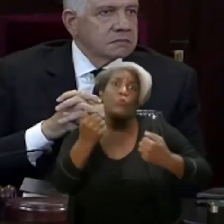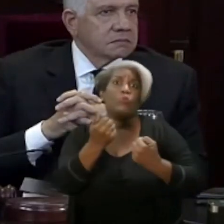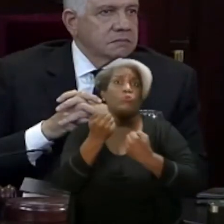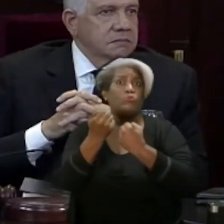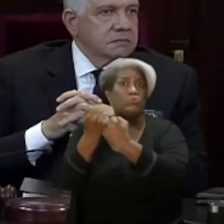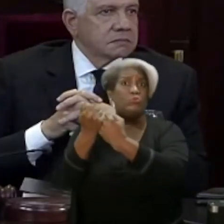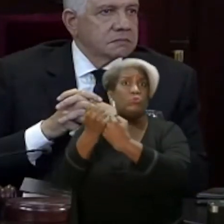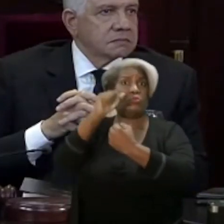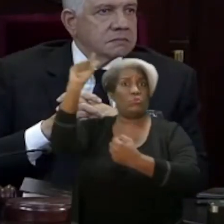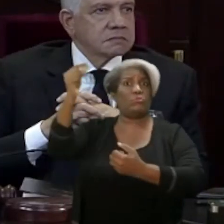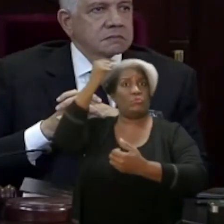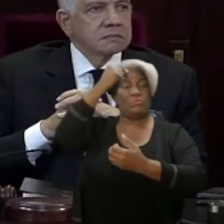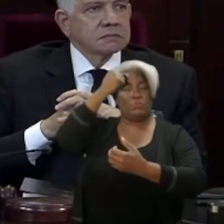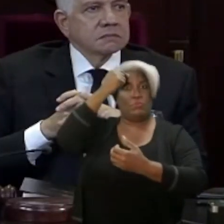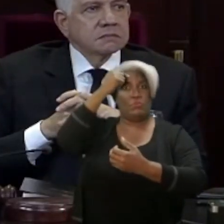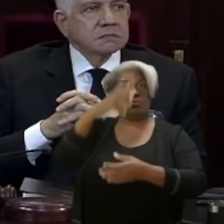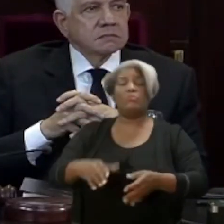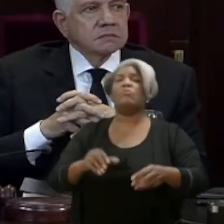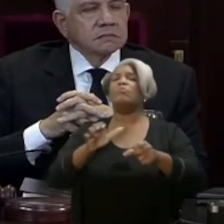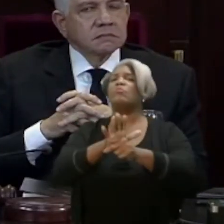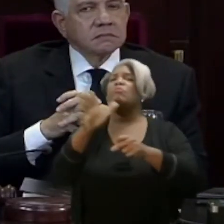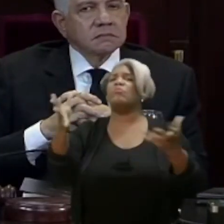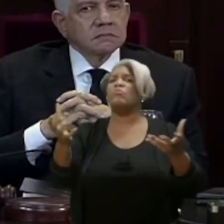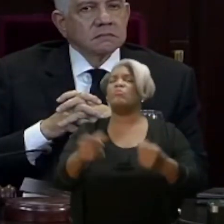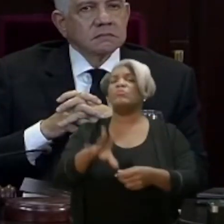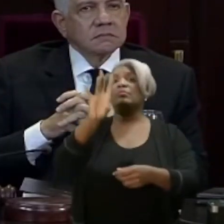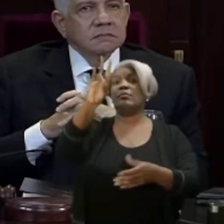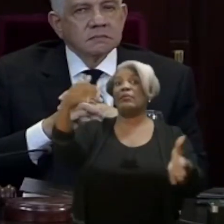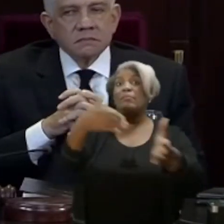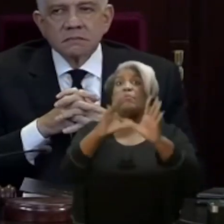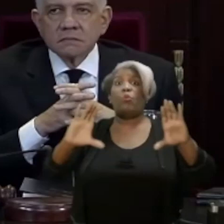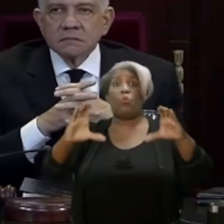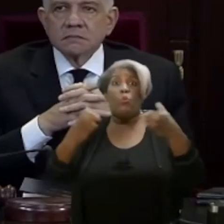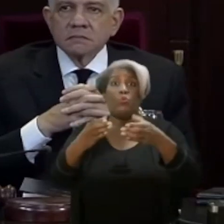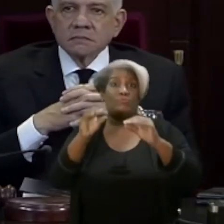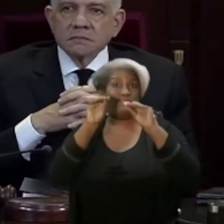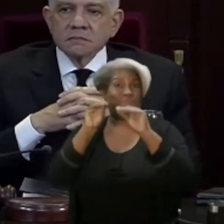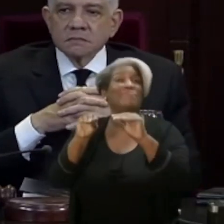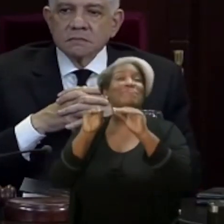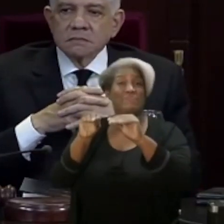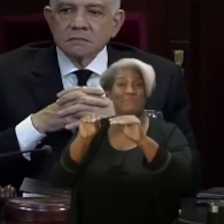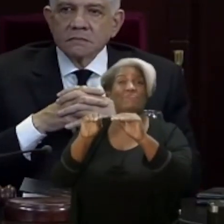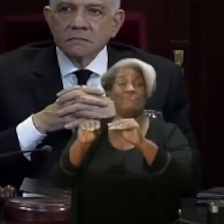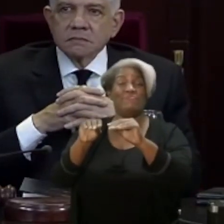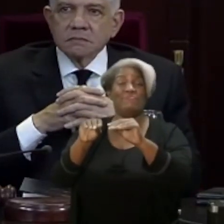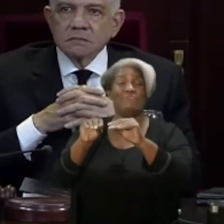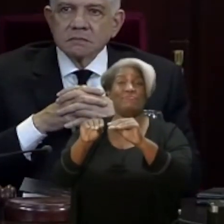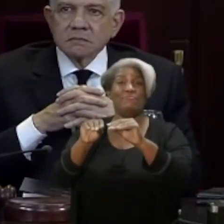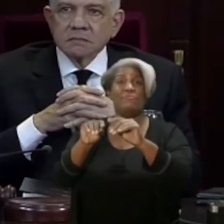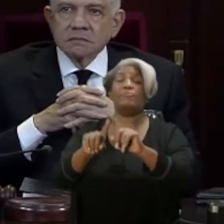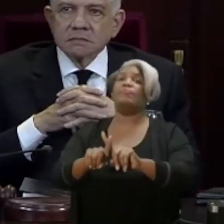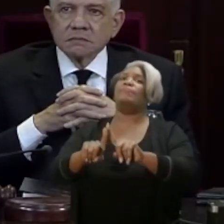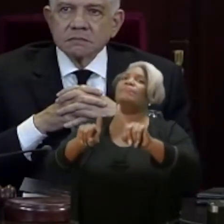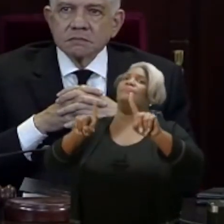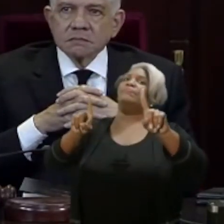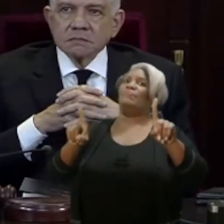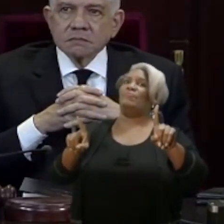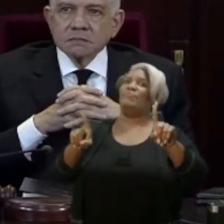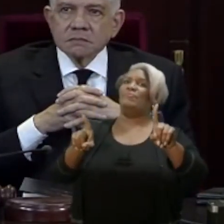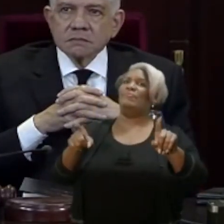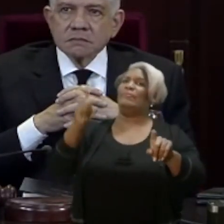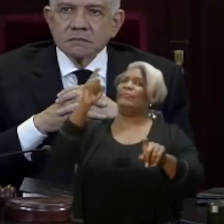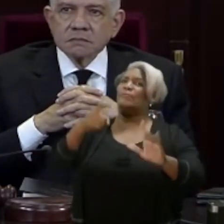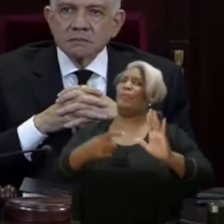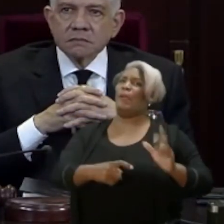nacional para un total de 7.000 cursos de capacitación. Pero si hablamos de un sector pujante en nuestro